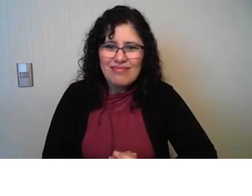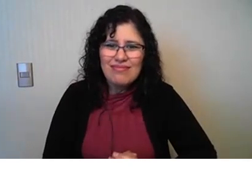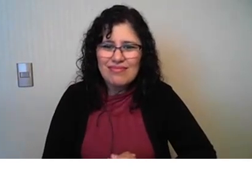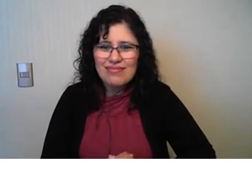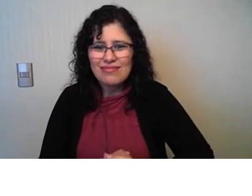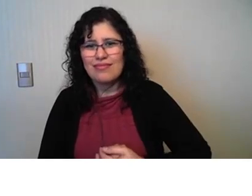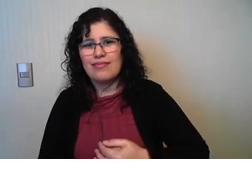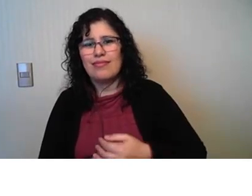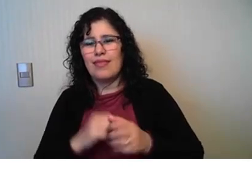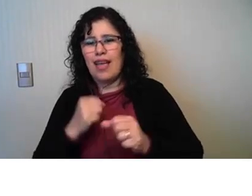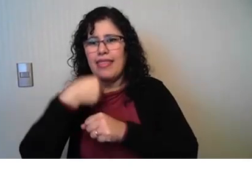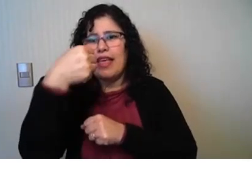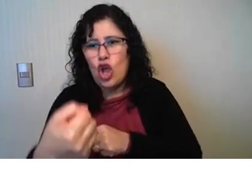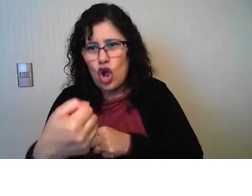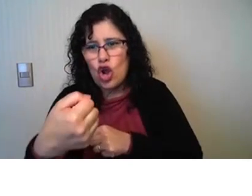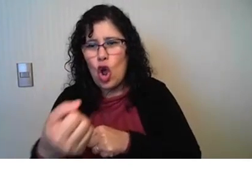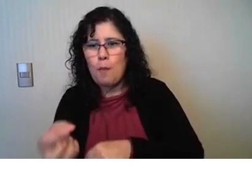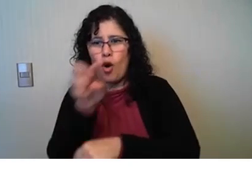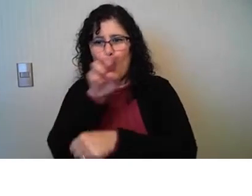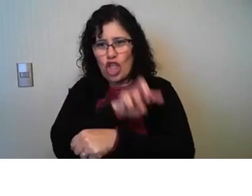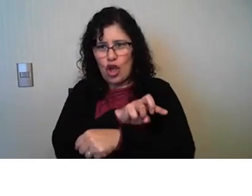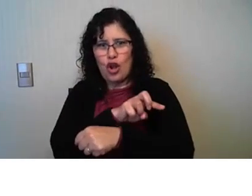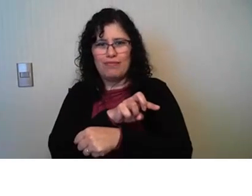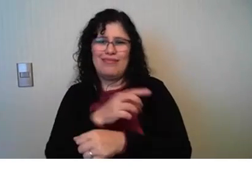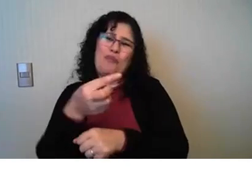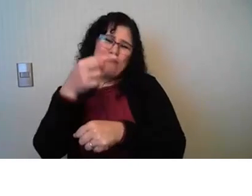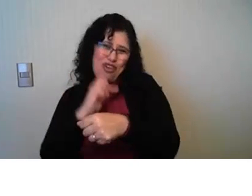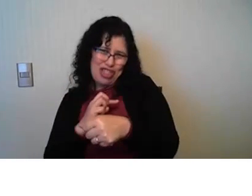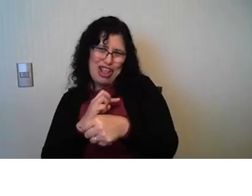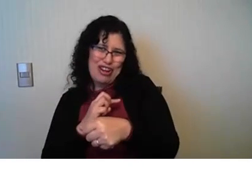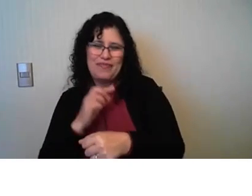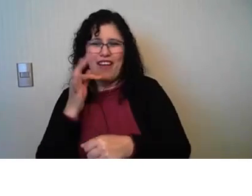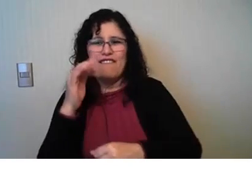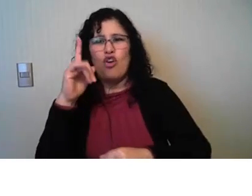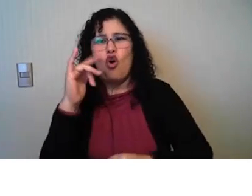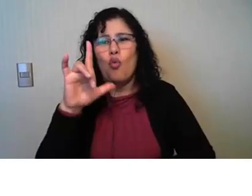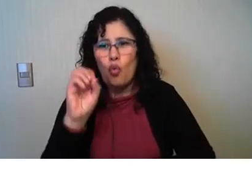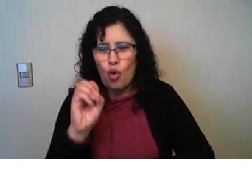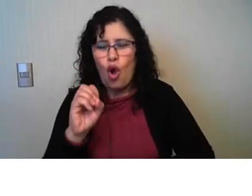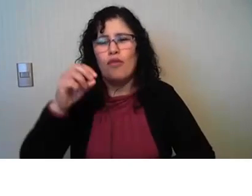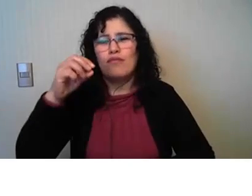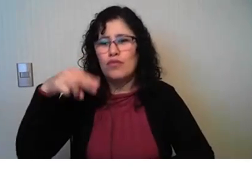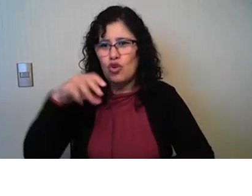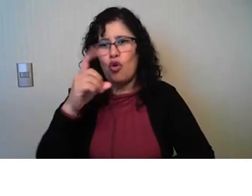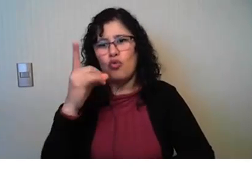Lóbulo anterior, posterior y flóculo nodular.